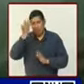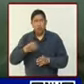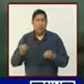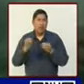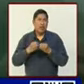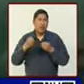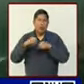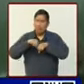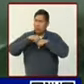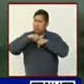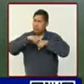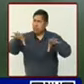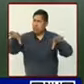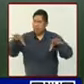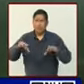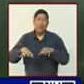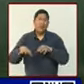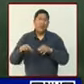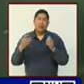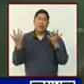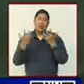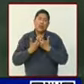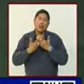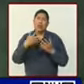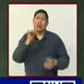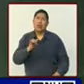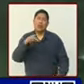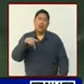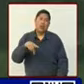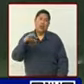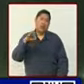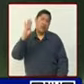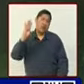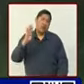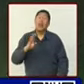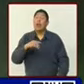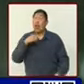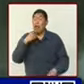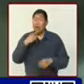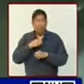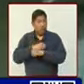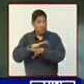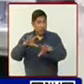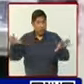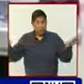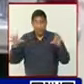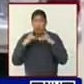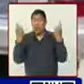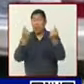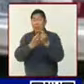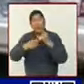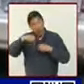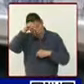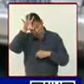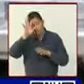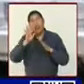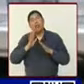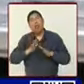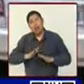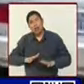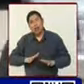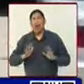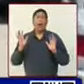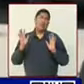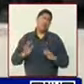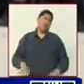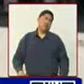para estaciones de servicio juntamente en coordinación con IPFB. Entonces, nada más recalcar el abastecimiento que tiene que existir en el departamento de Tarija, ¿no? Sí. No,